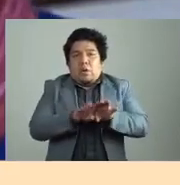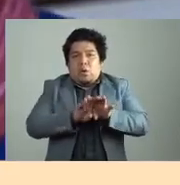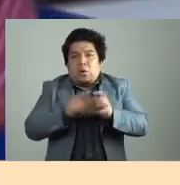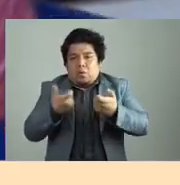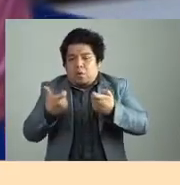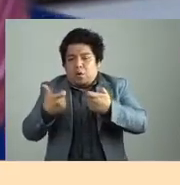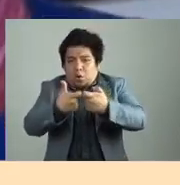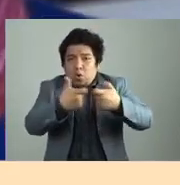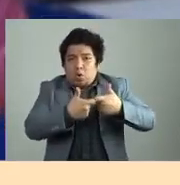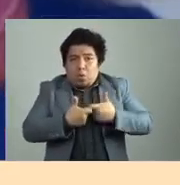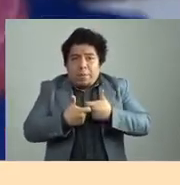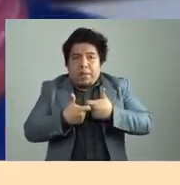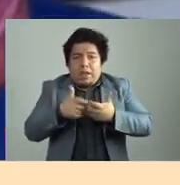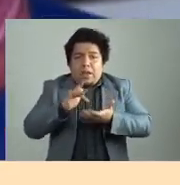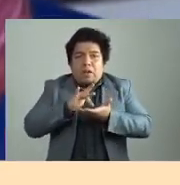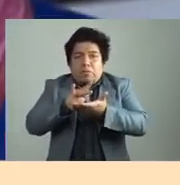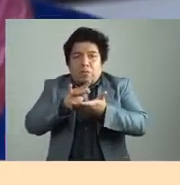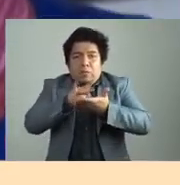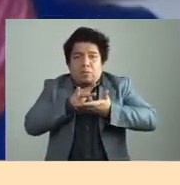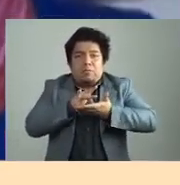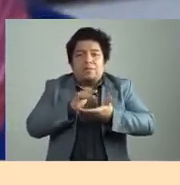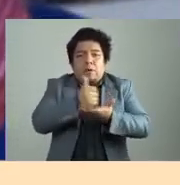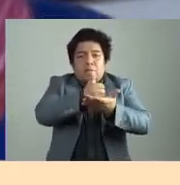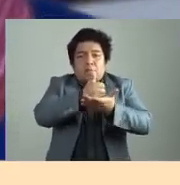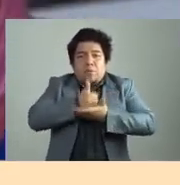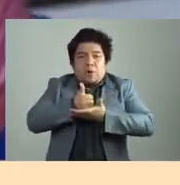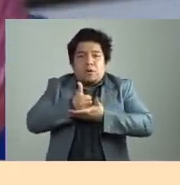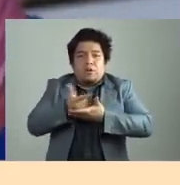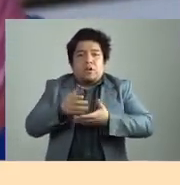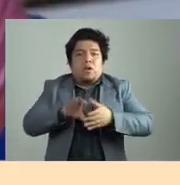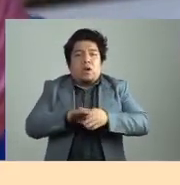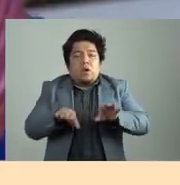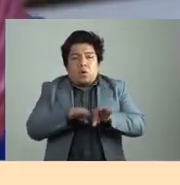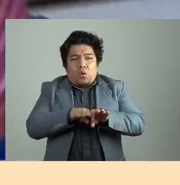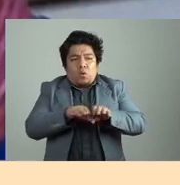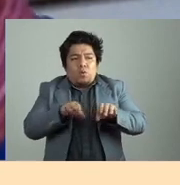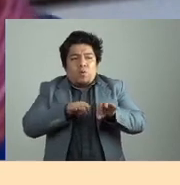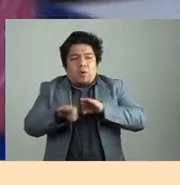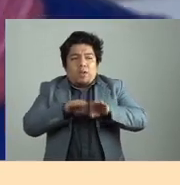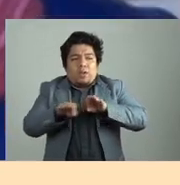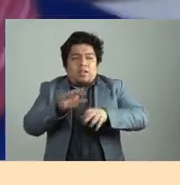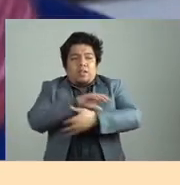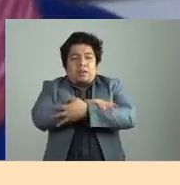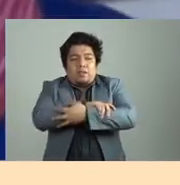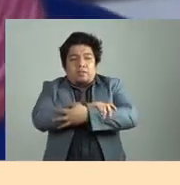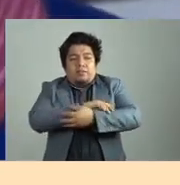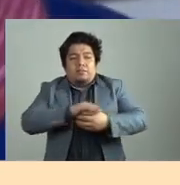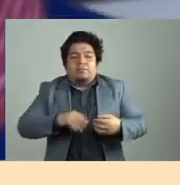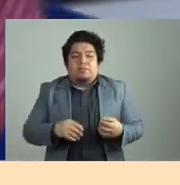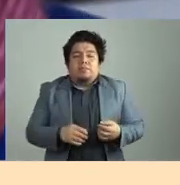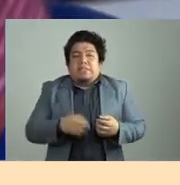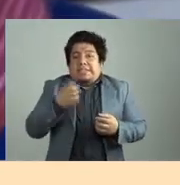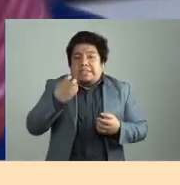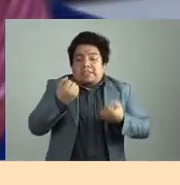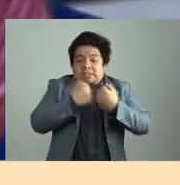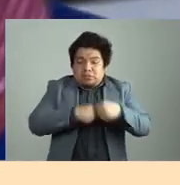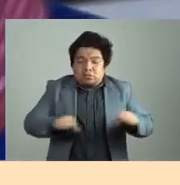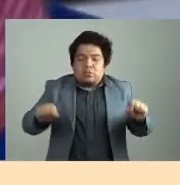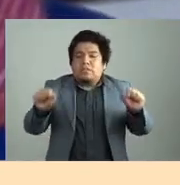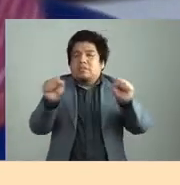la cooperación del trabajo es un elemento fundamental de una sociedad fundada